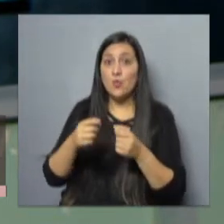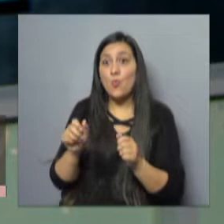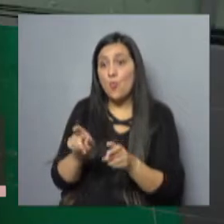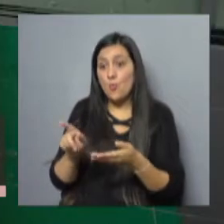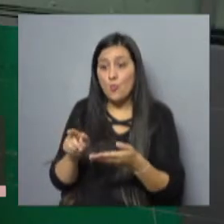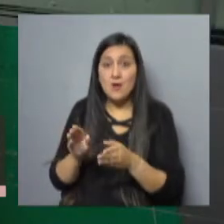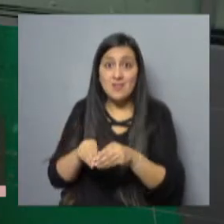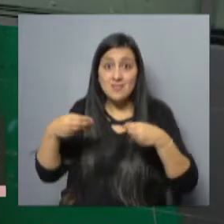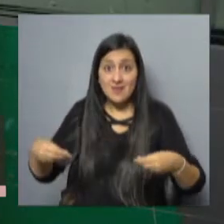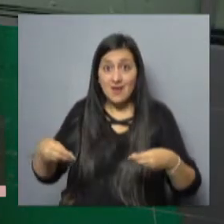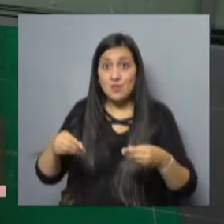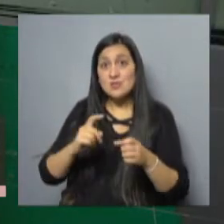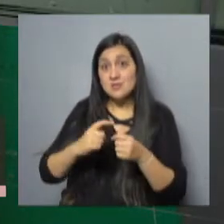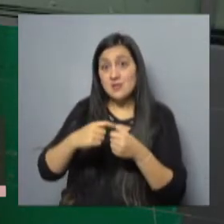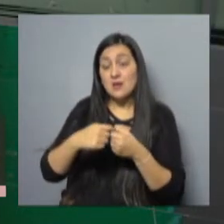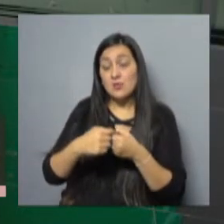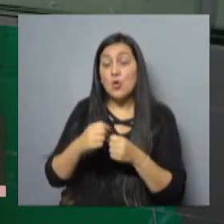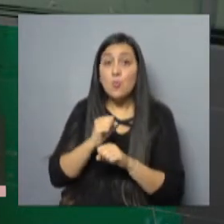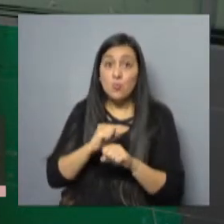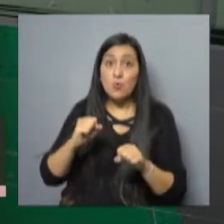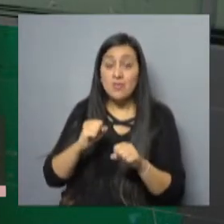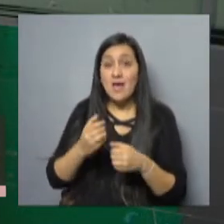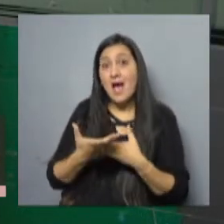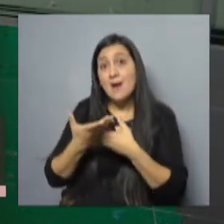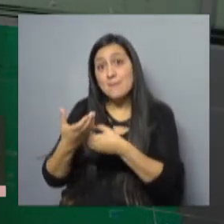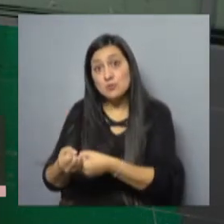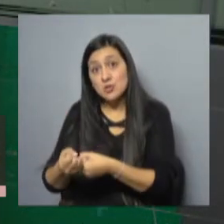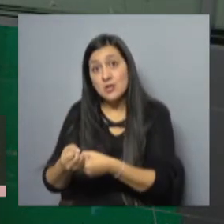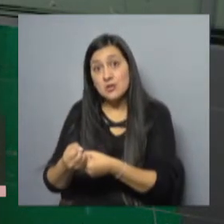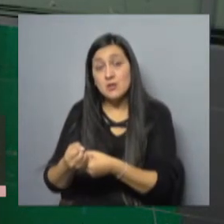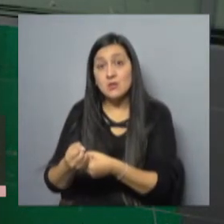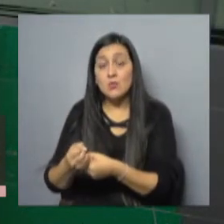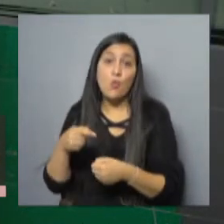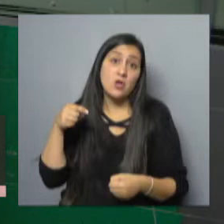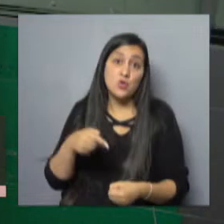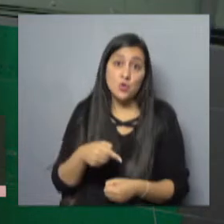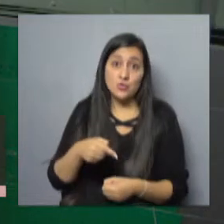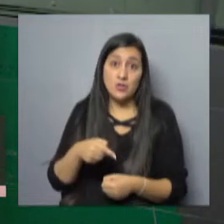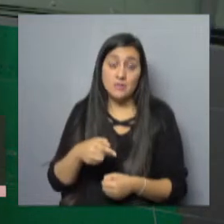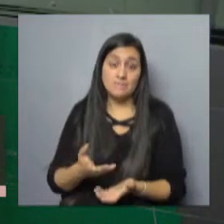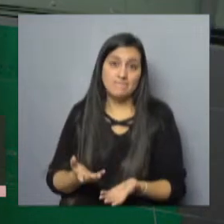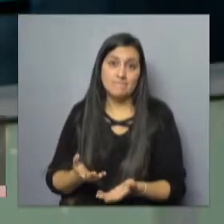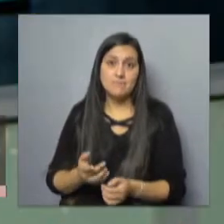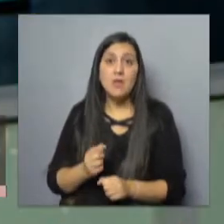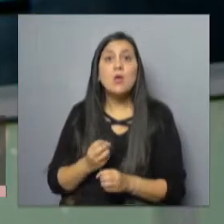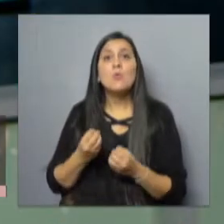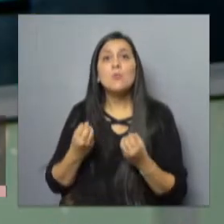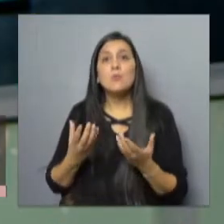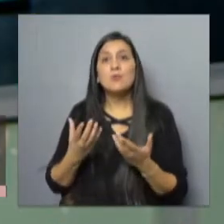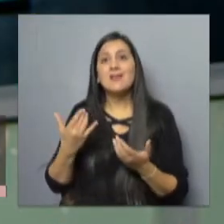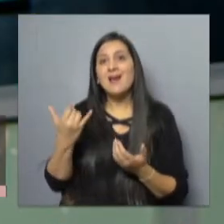pueda manifestar una opción a favor de una u otra verdad porque reitero porque hay un tema